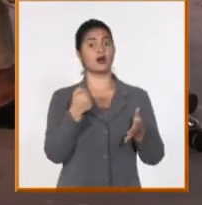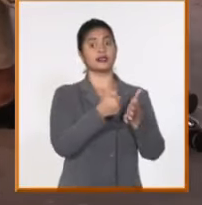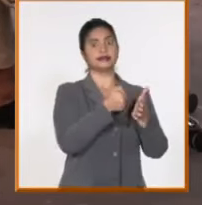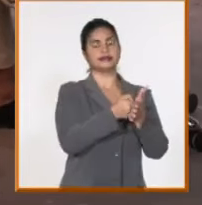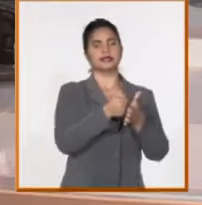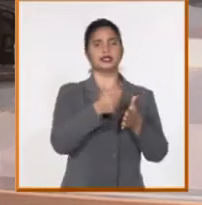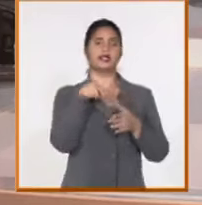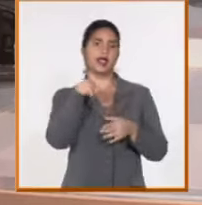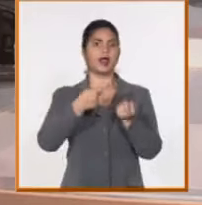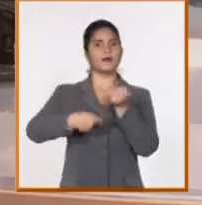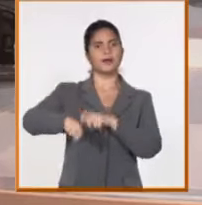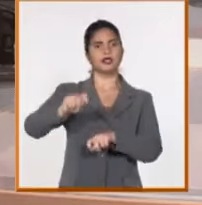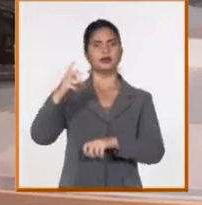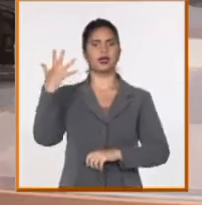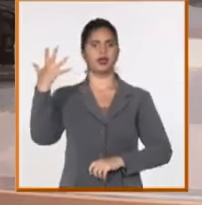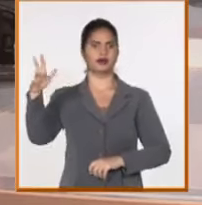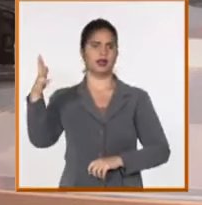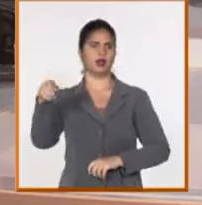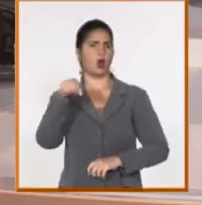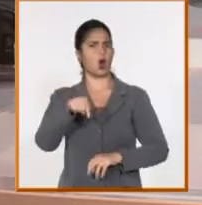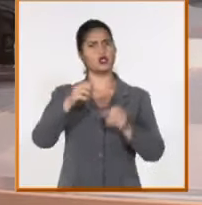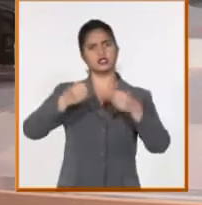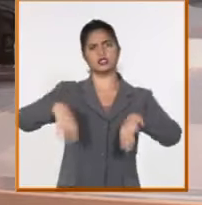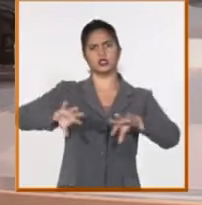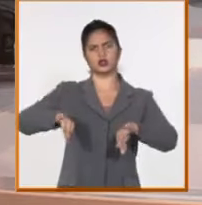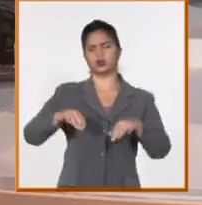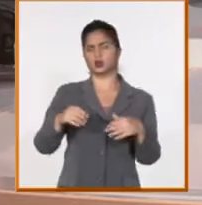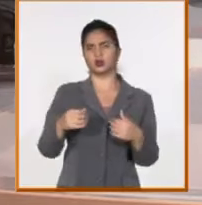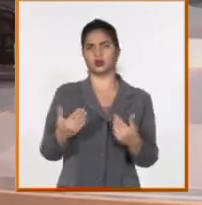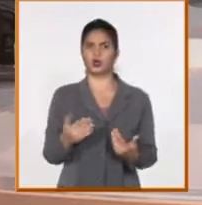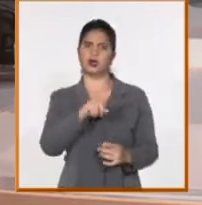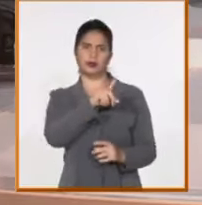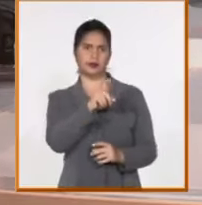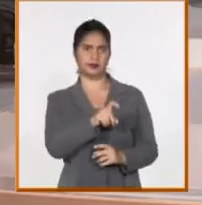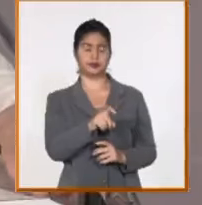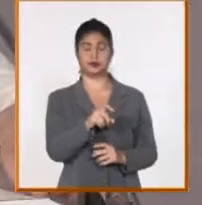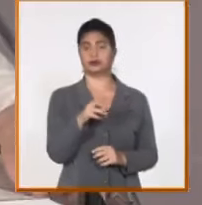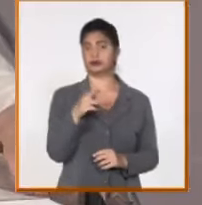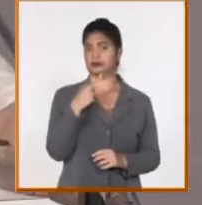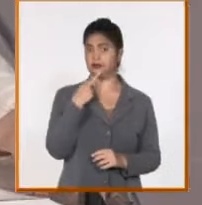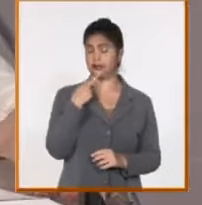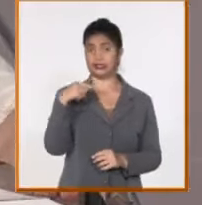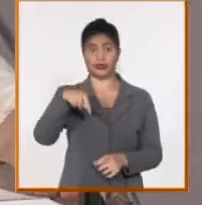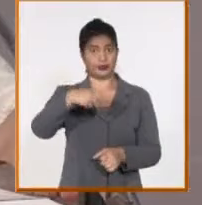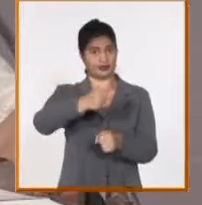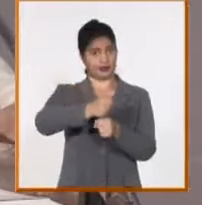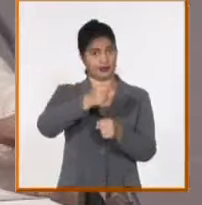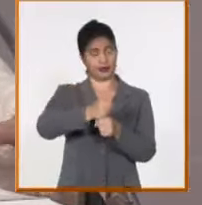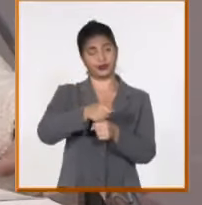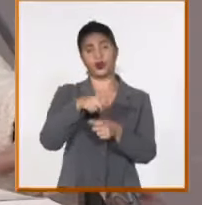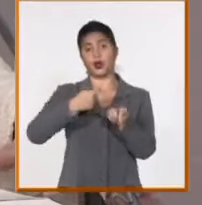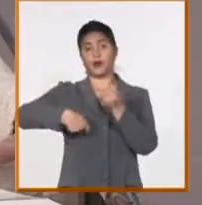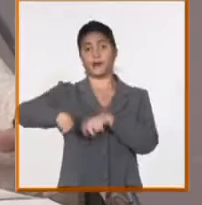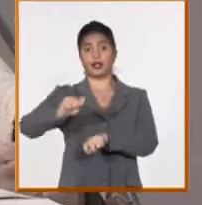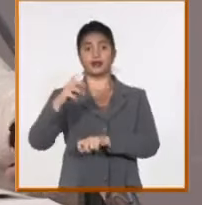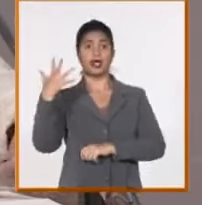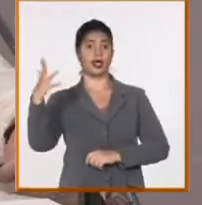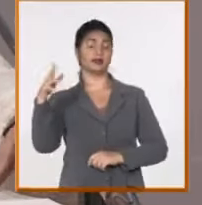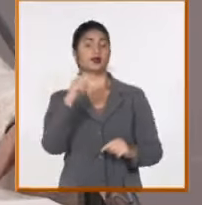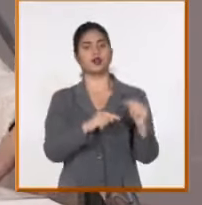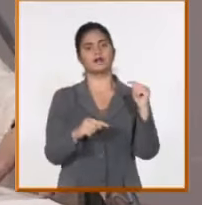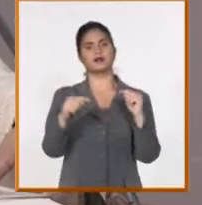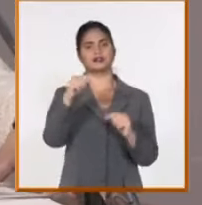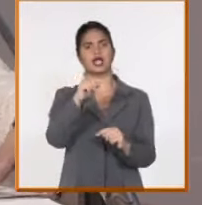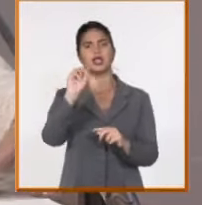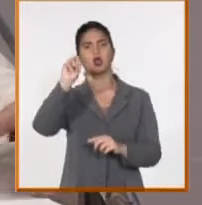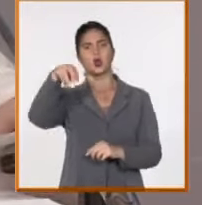situación se encuentra hoy la inversión extranjera en esta área del país Hoy estamos trabajando la inversión extranjera específicamente en